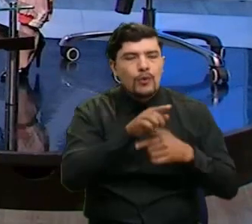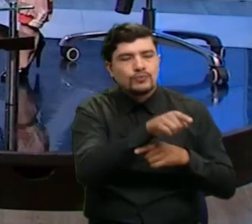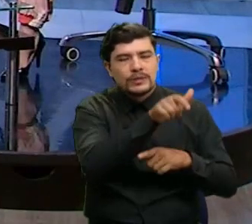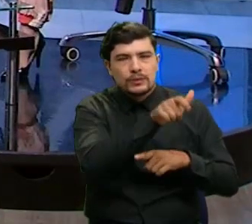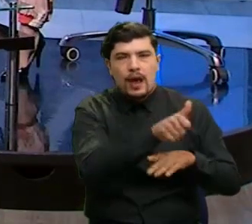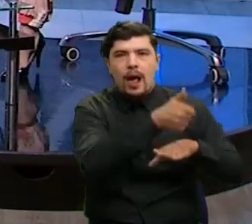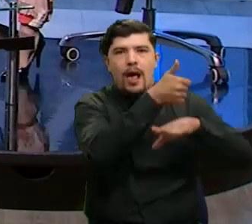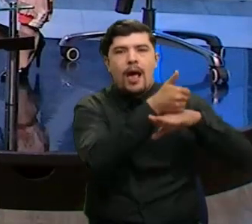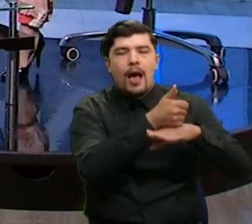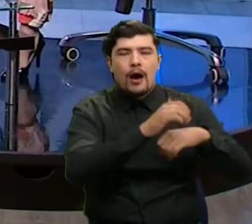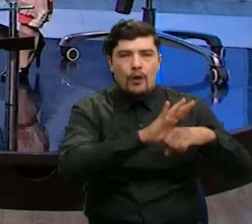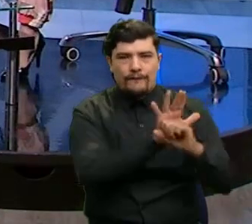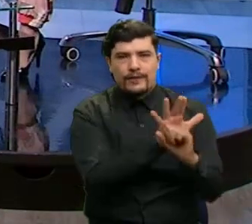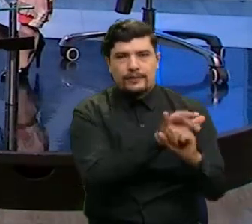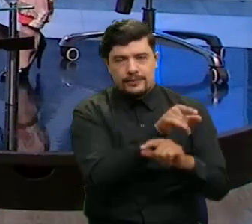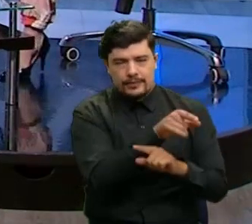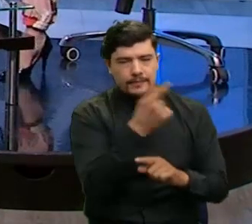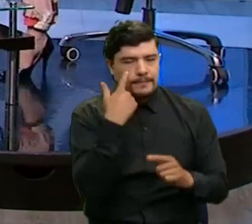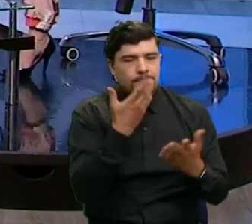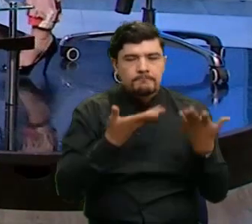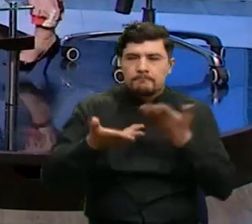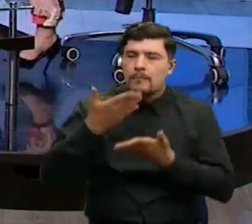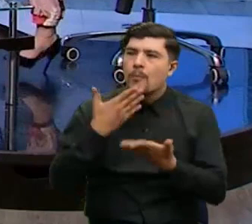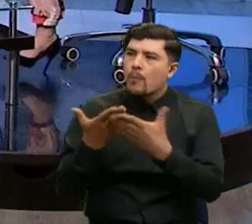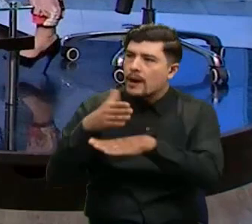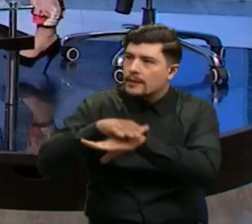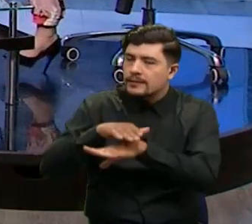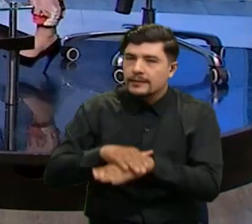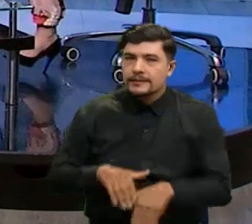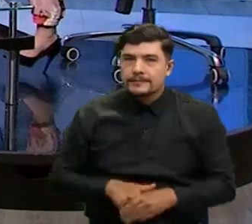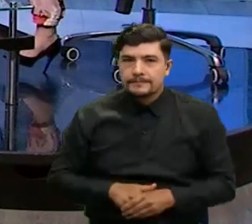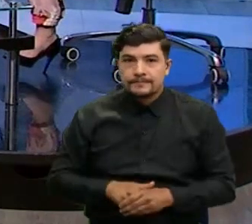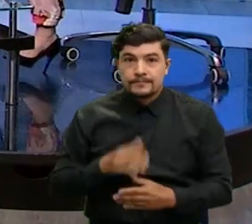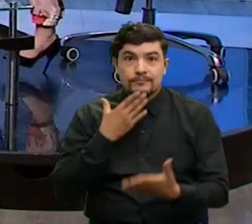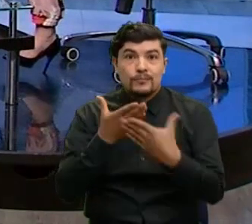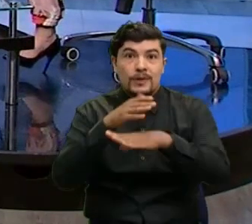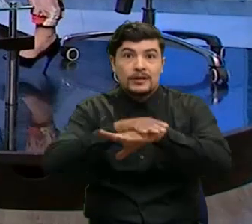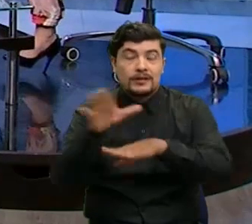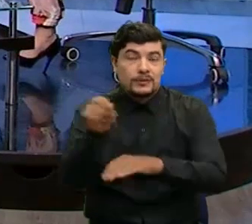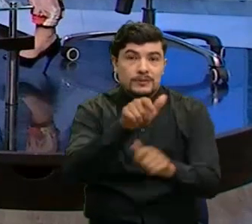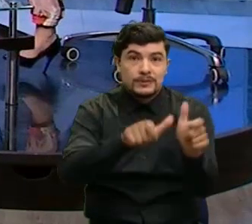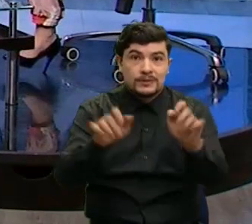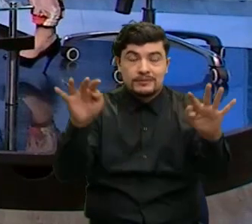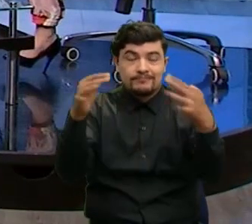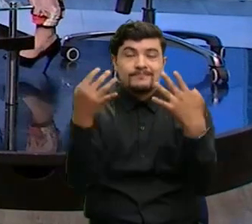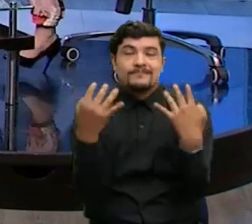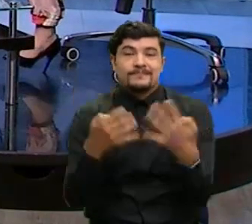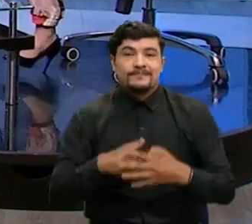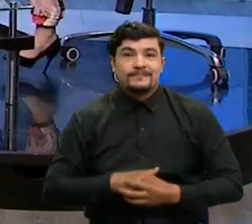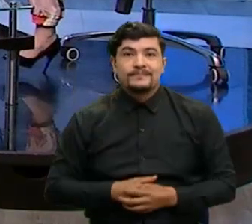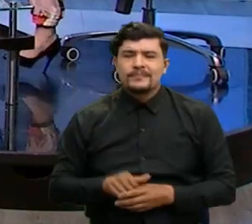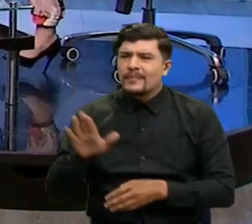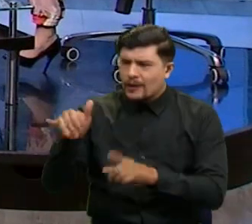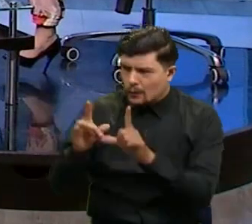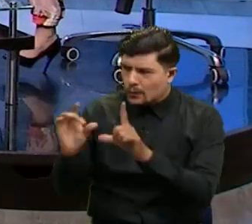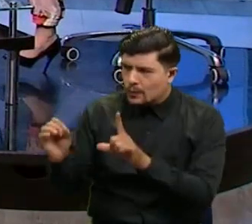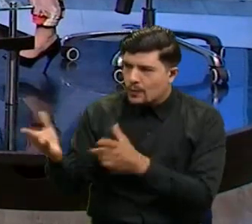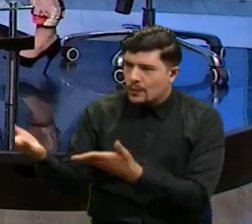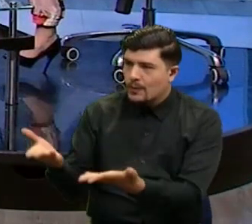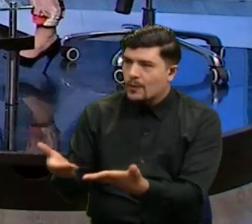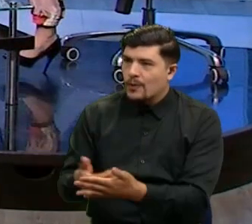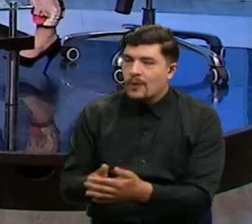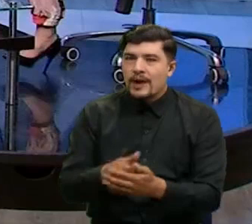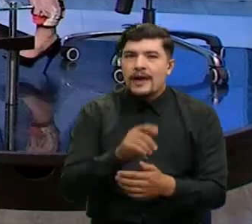Diana, muy buenas tardes y de verdad un saludo a toda esta importante teleaudiencia. Al doctor Felipe. Diana, muchas